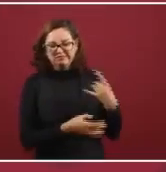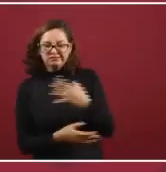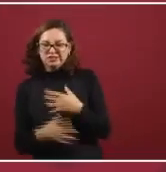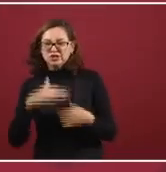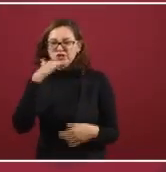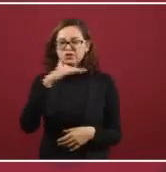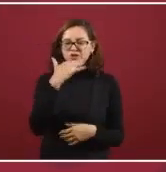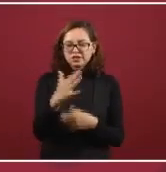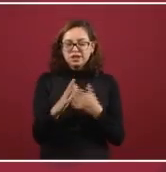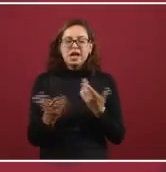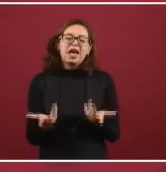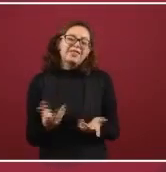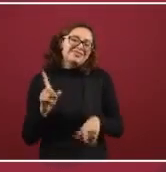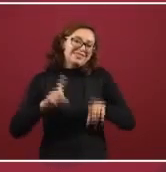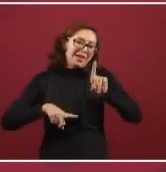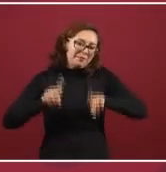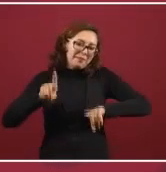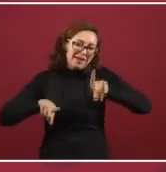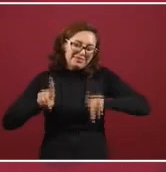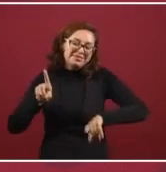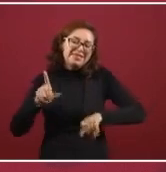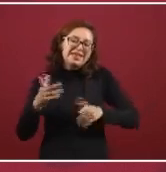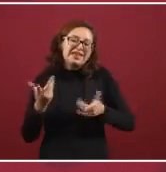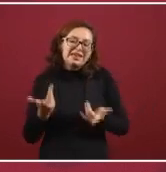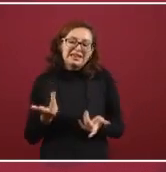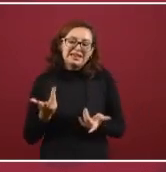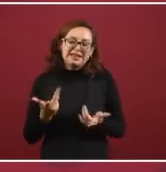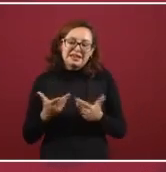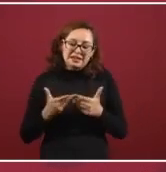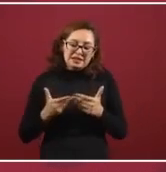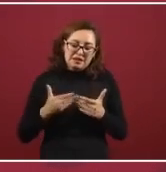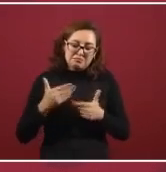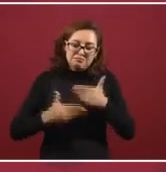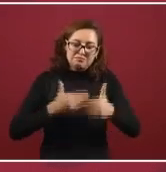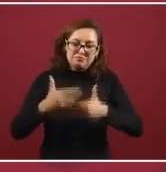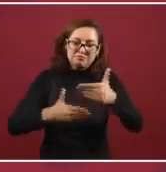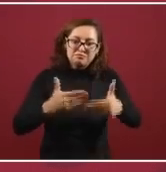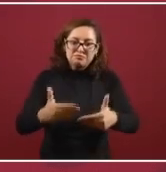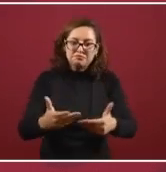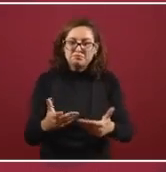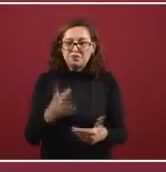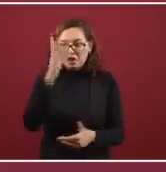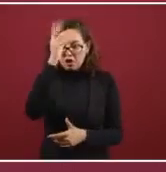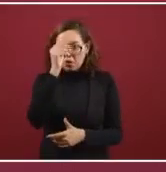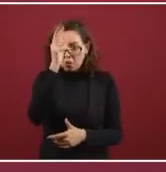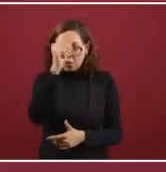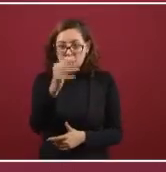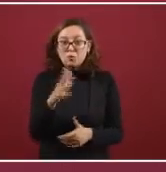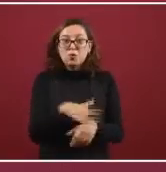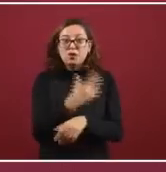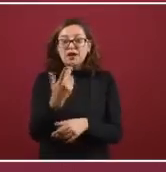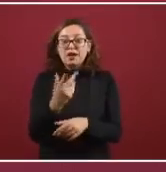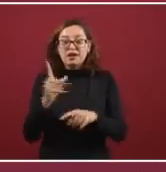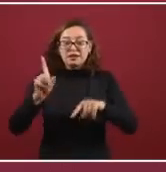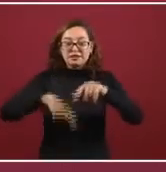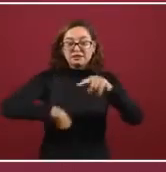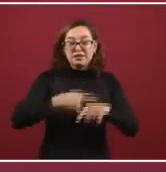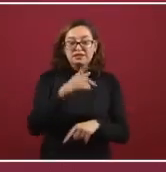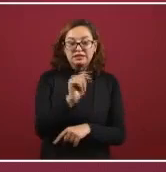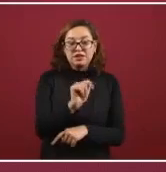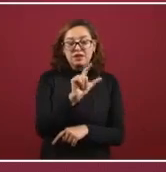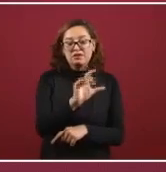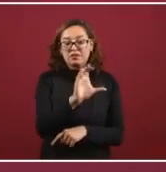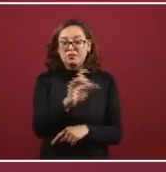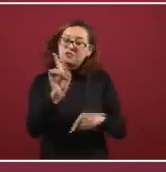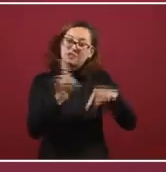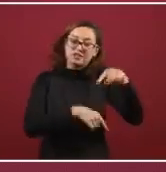depender mucho de cómo quede finalmente el tema de los paneles, que ya no están en el Tratado de Libre Comercio, sino que es una regulación de otro